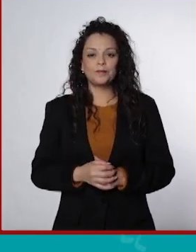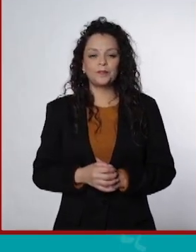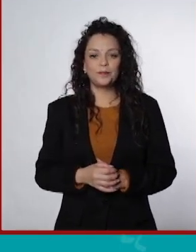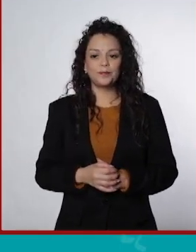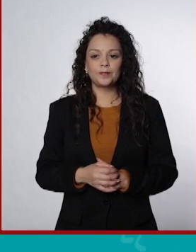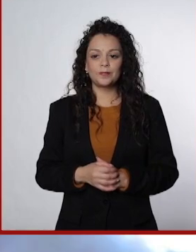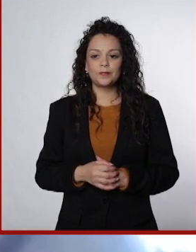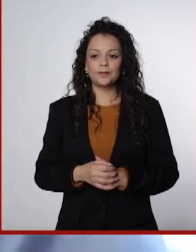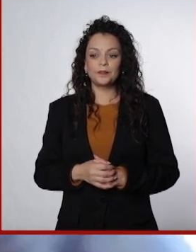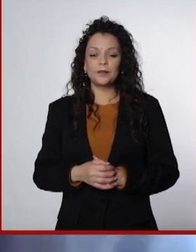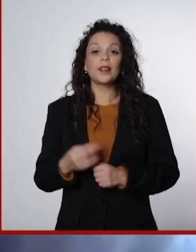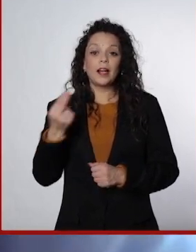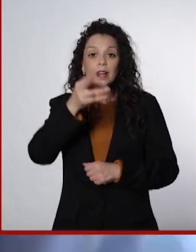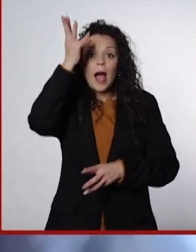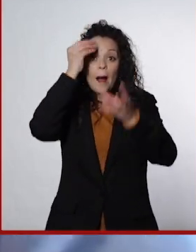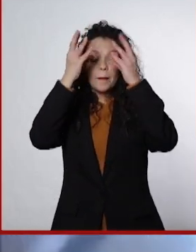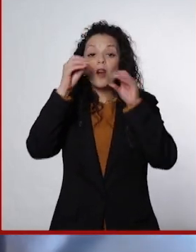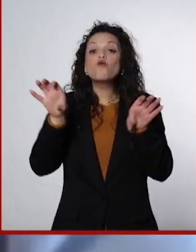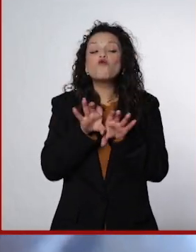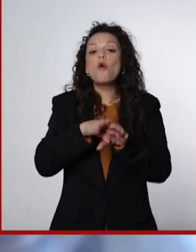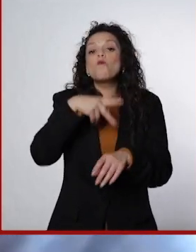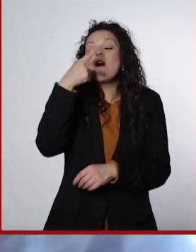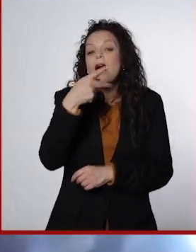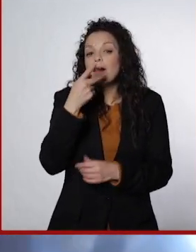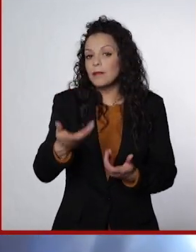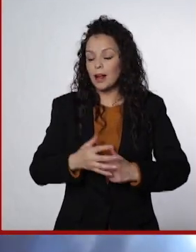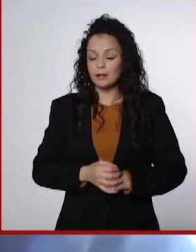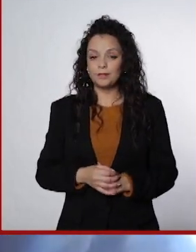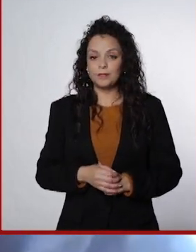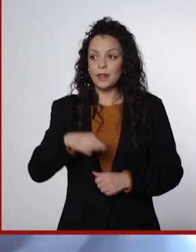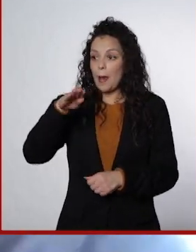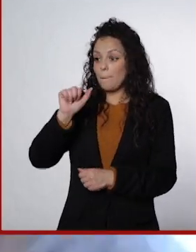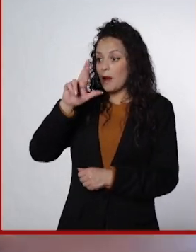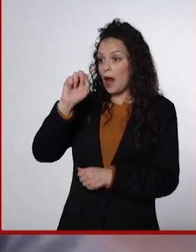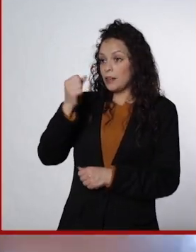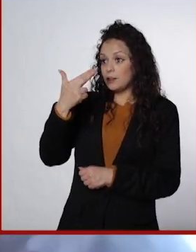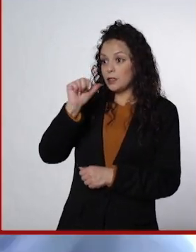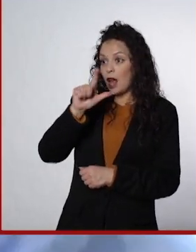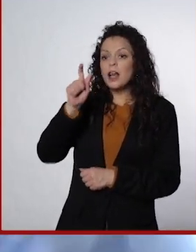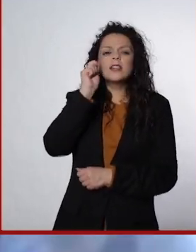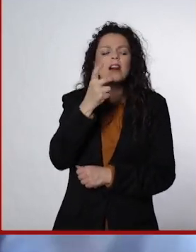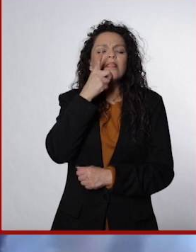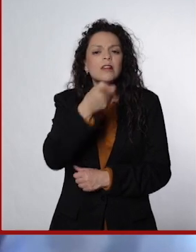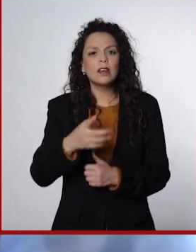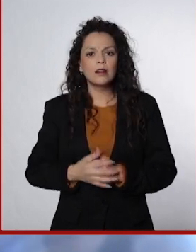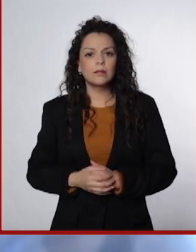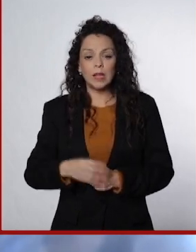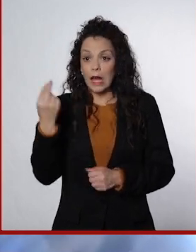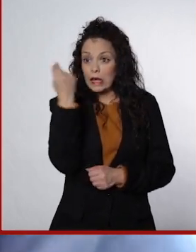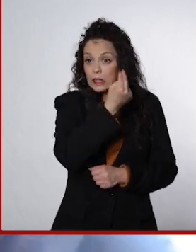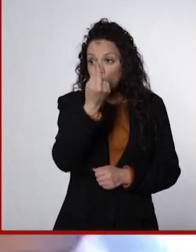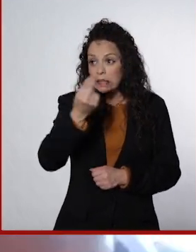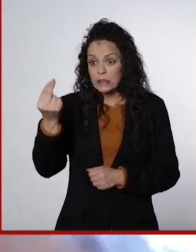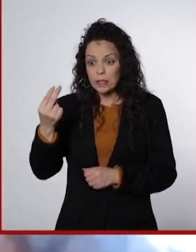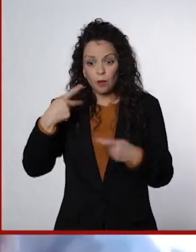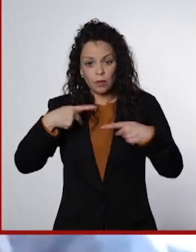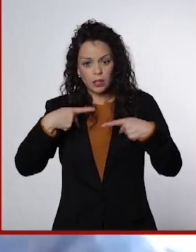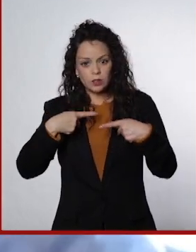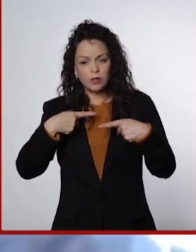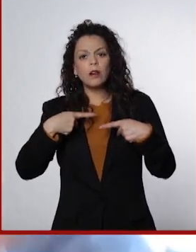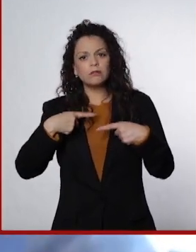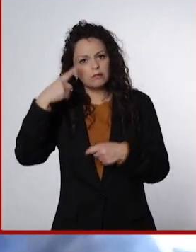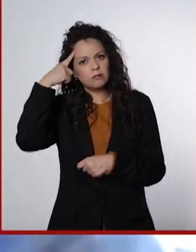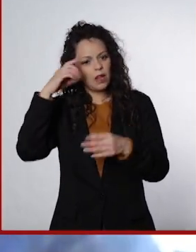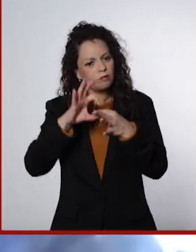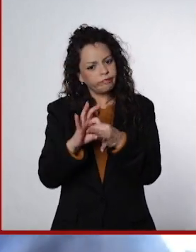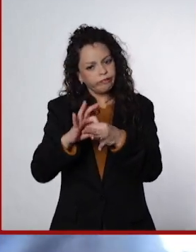aprender esta tabla. Y entonces, lo que Marshall dijo es que nos desconectamos de esas necesidades. Entonces, andamos por la vida